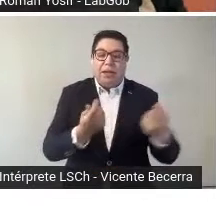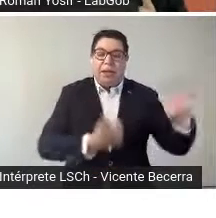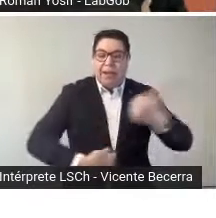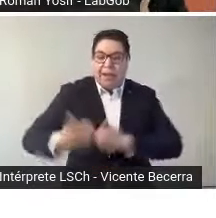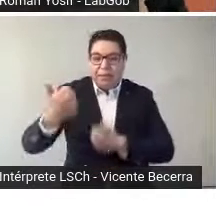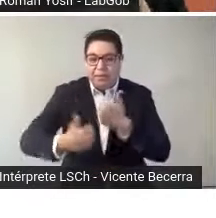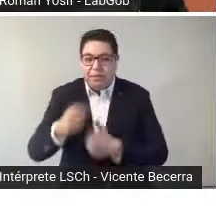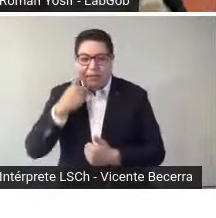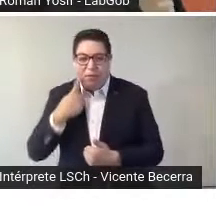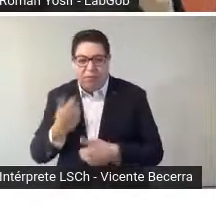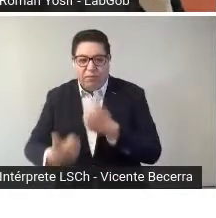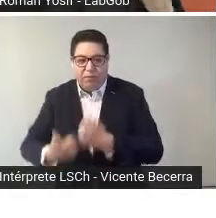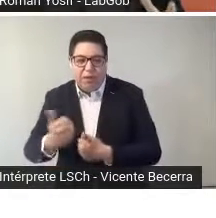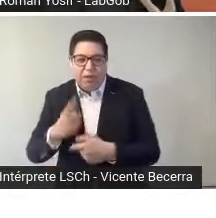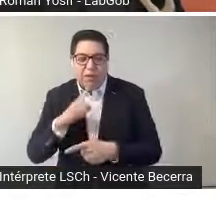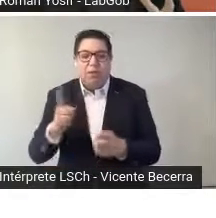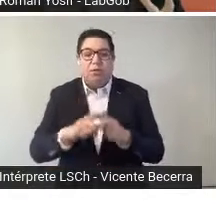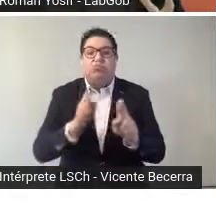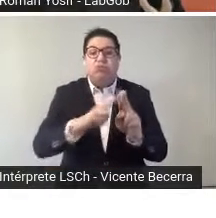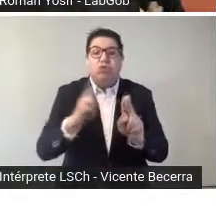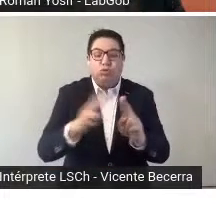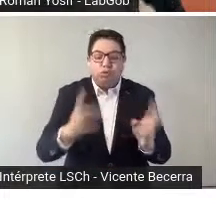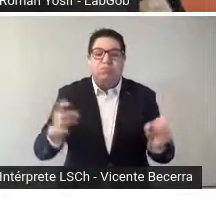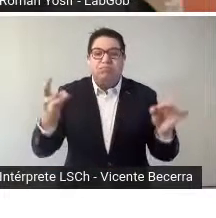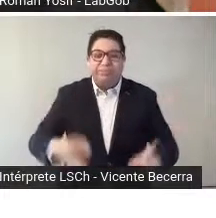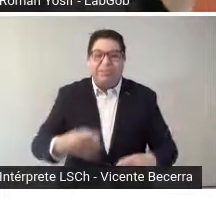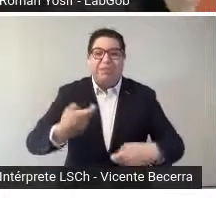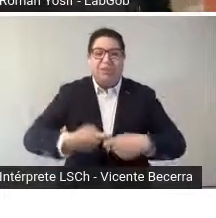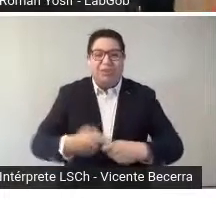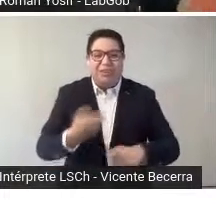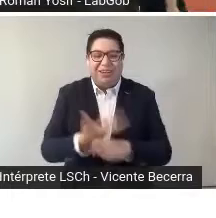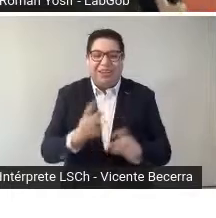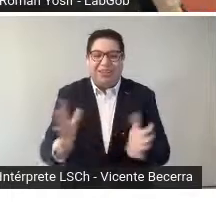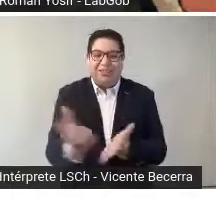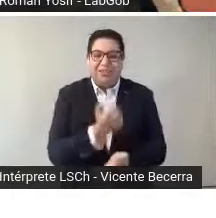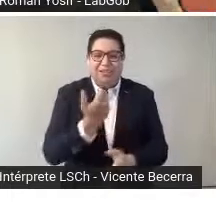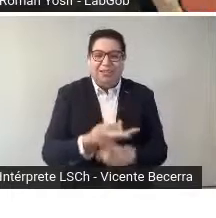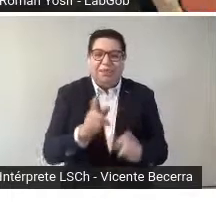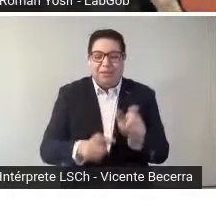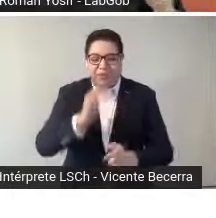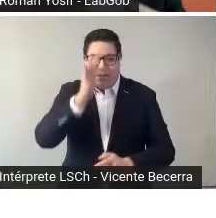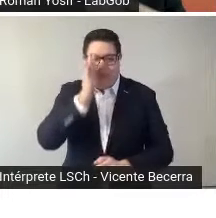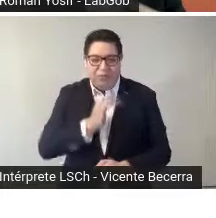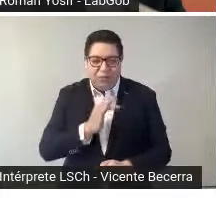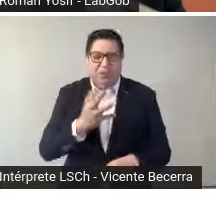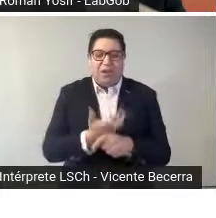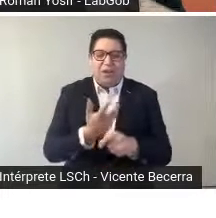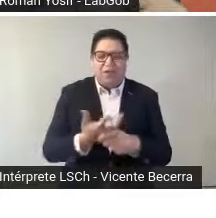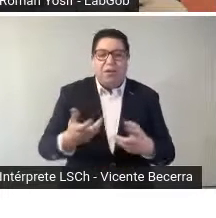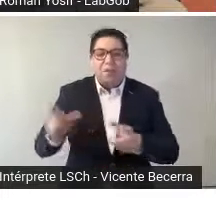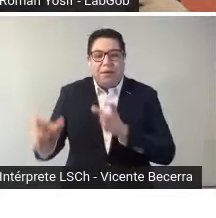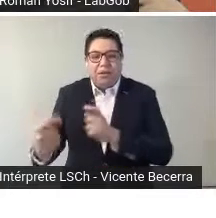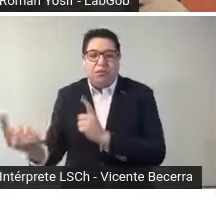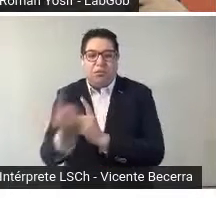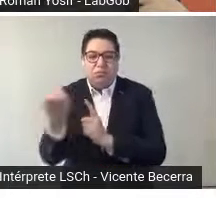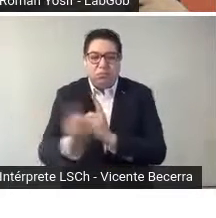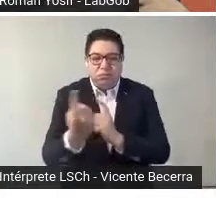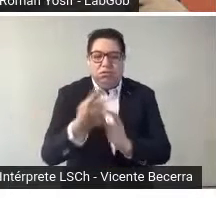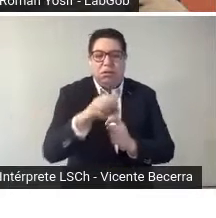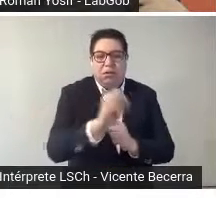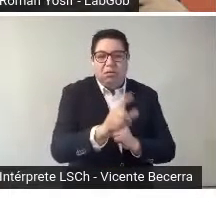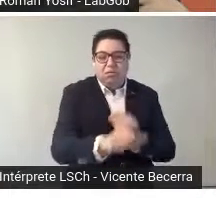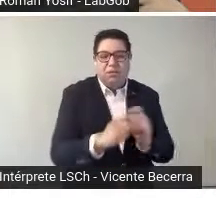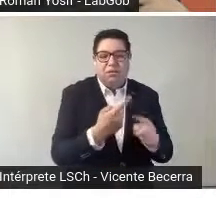logramos implementar soluciones muy concretas en conjunto con los funcionarios, con los usuarios, con la cadena, el